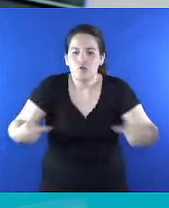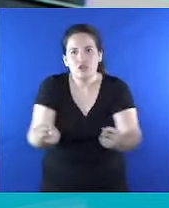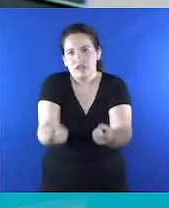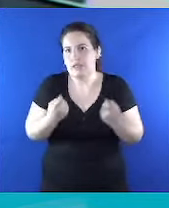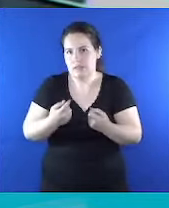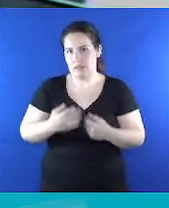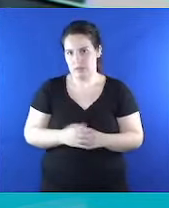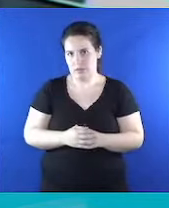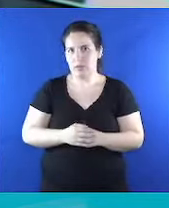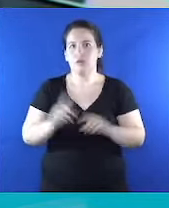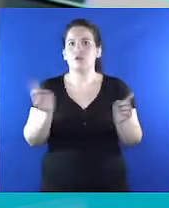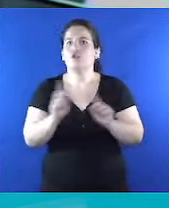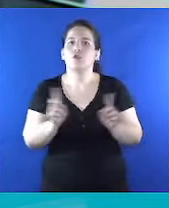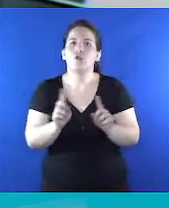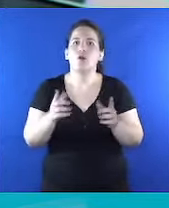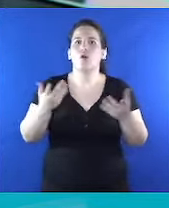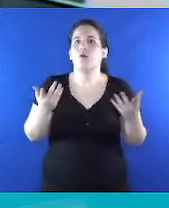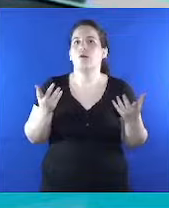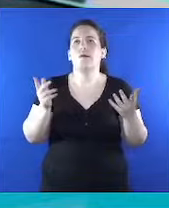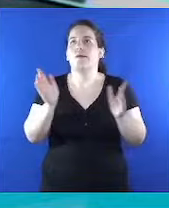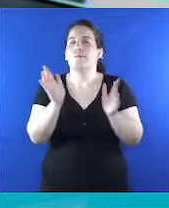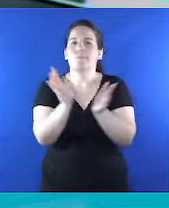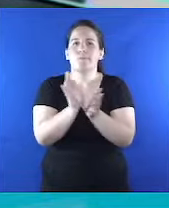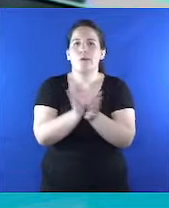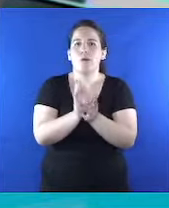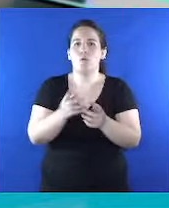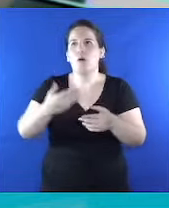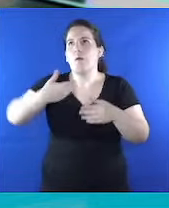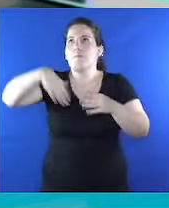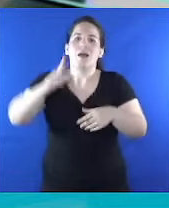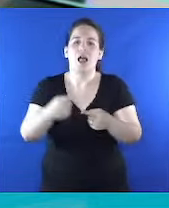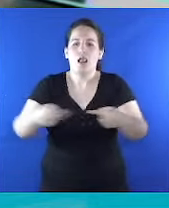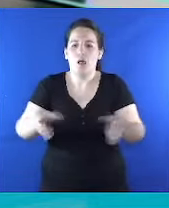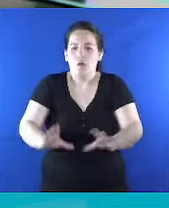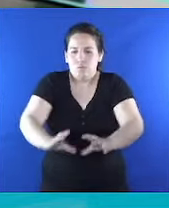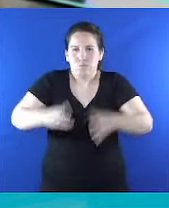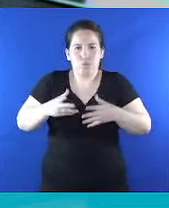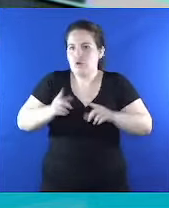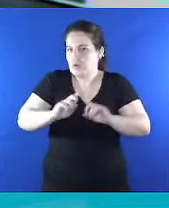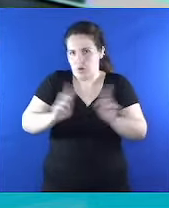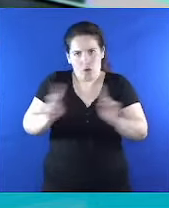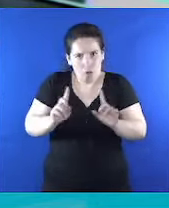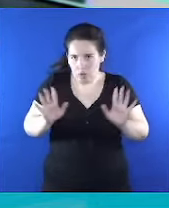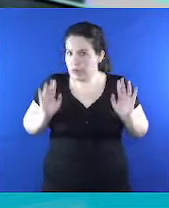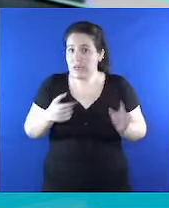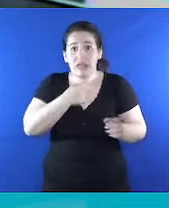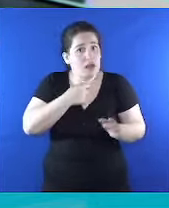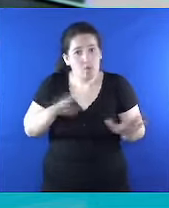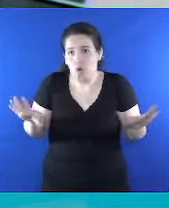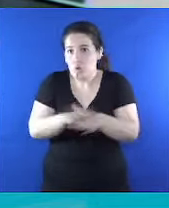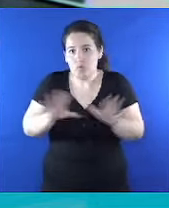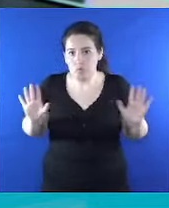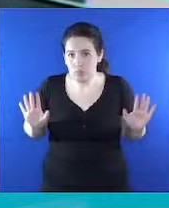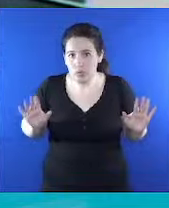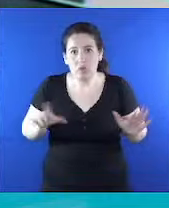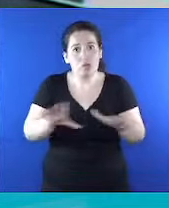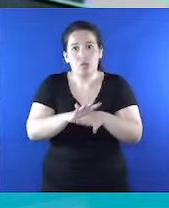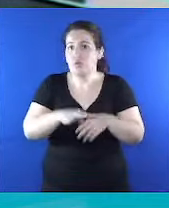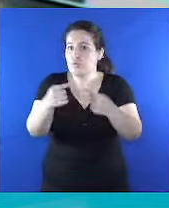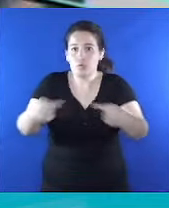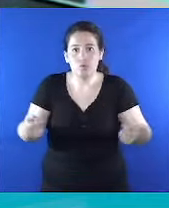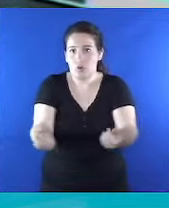corresponde no no pretendemos más recursos que lo que que lo que nos corresponden queremos tener lo que nos corresponde